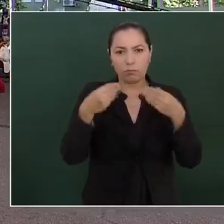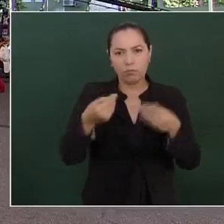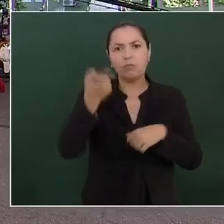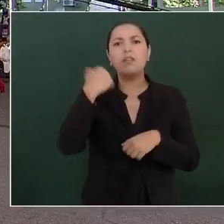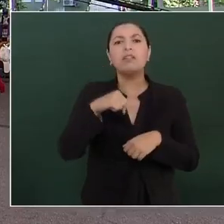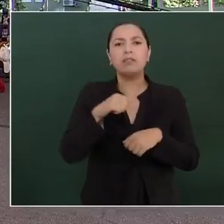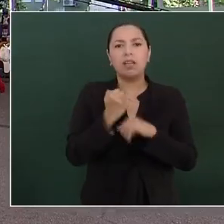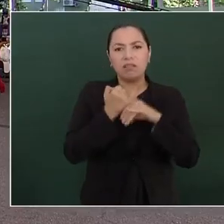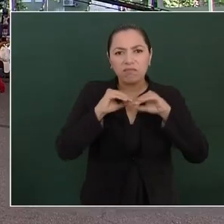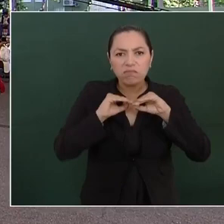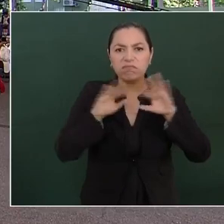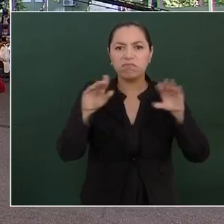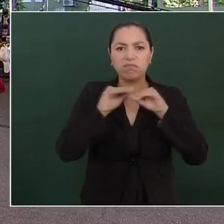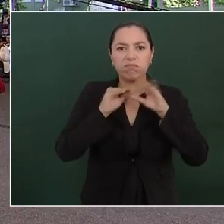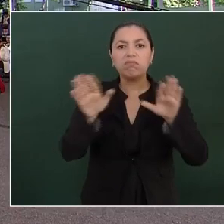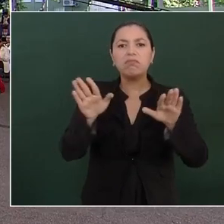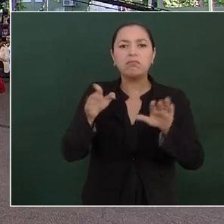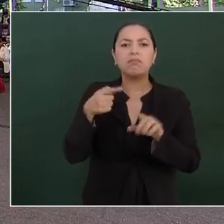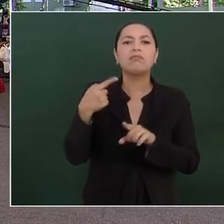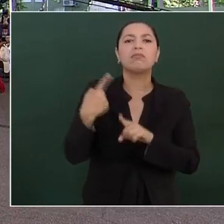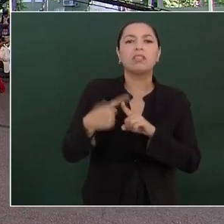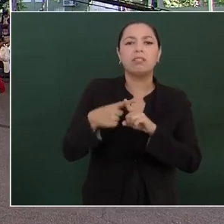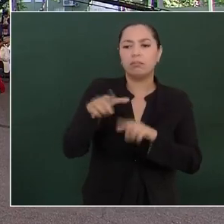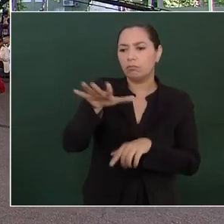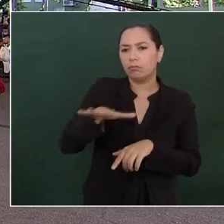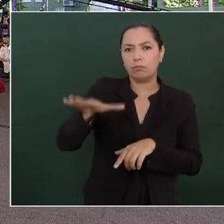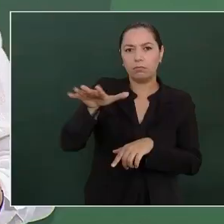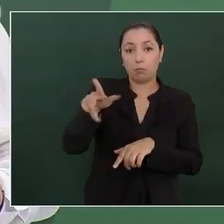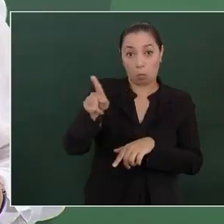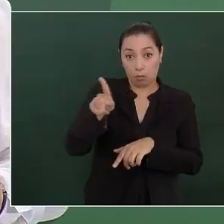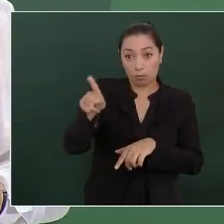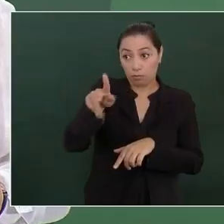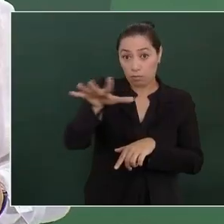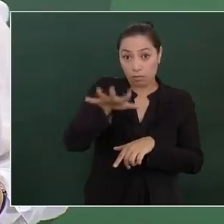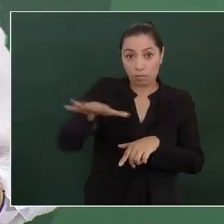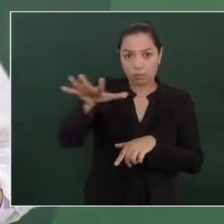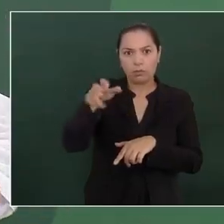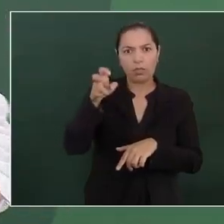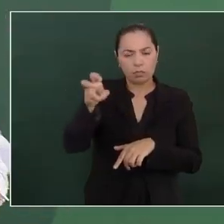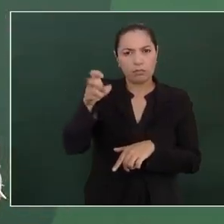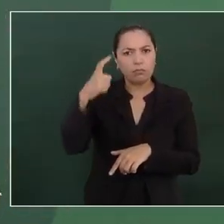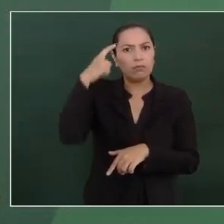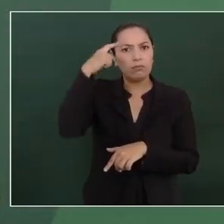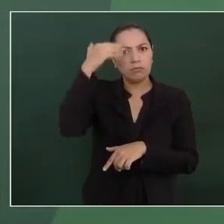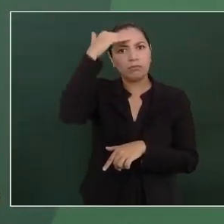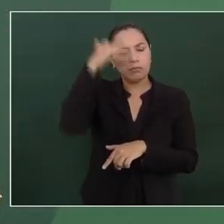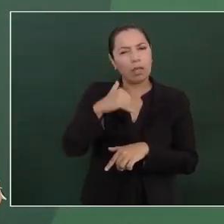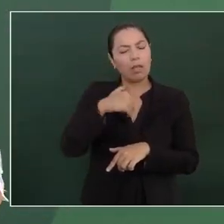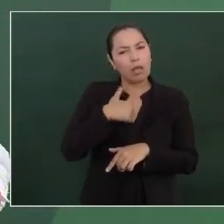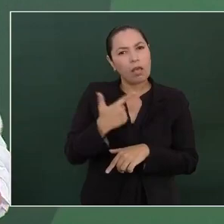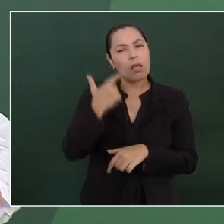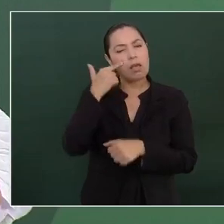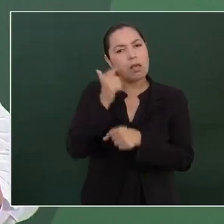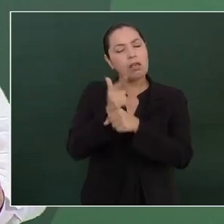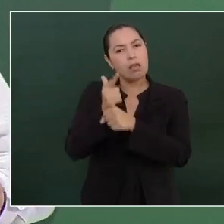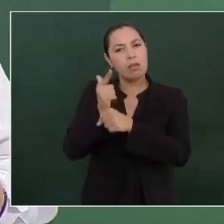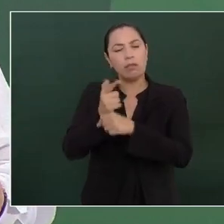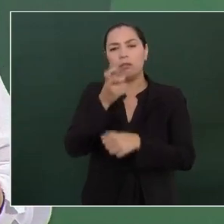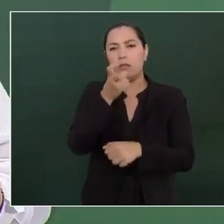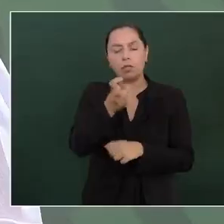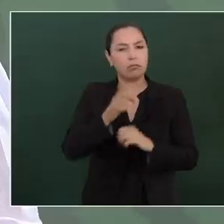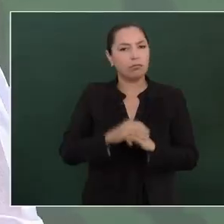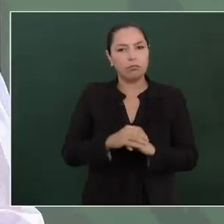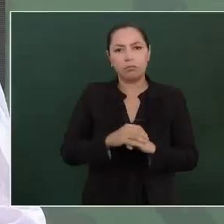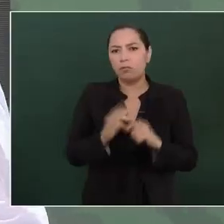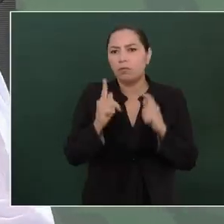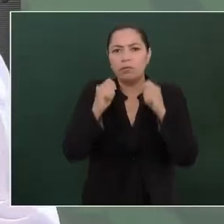para estar lo más cercano posible al pueblo y lo más distante que se pueda del poder, esté quien esté en